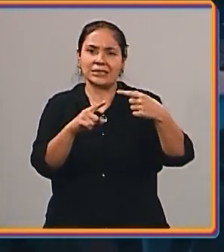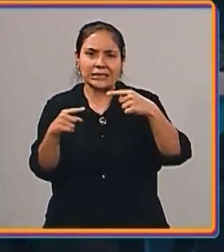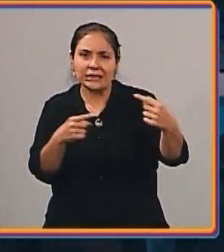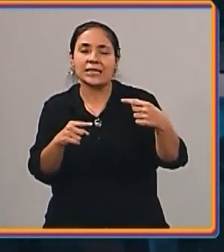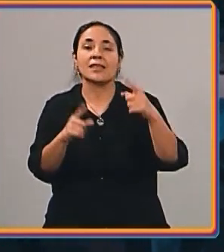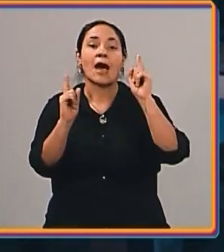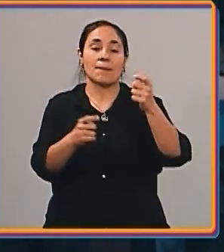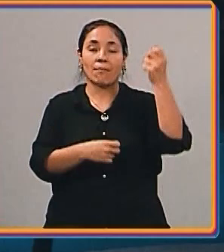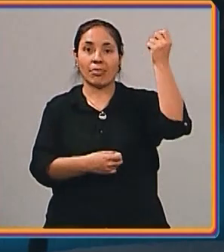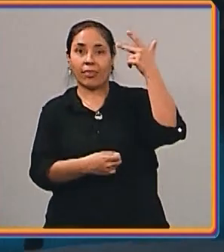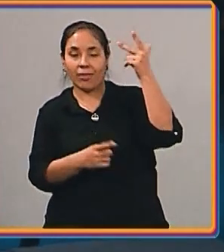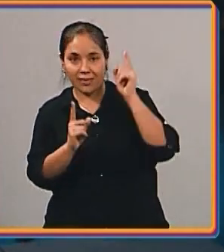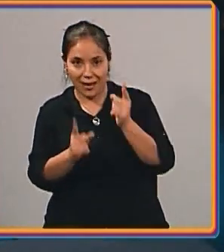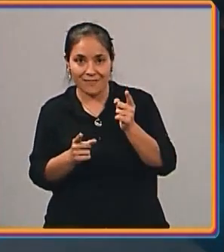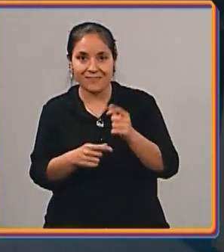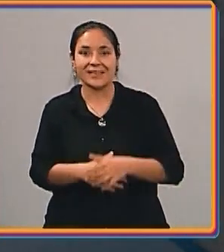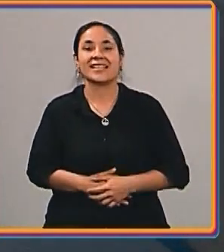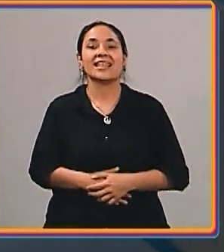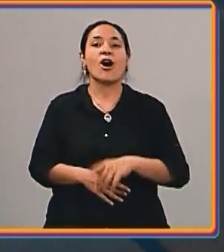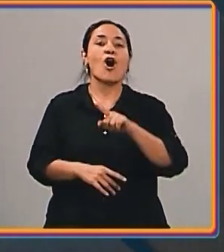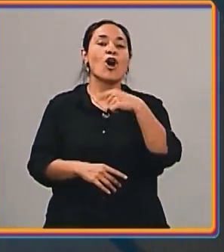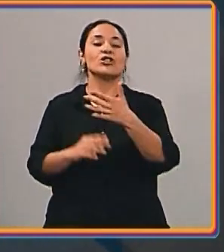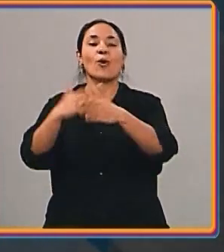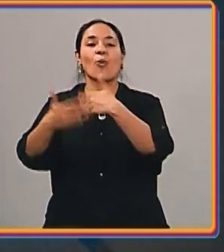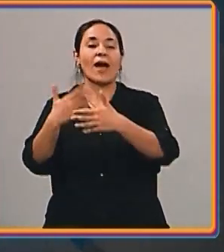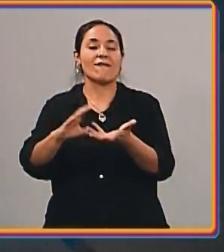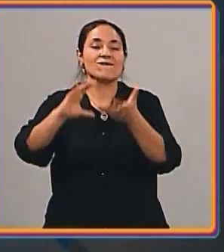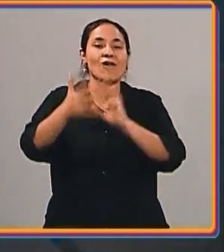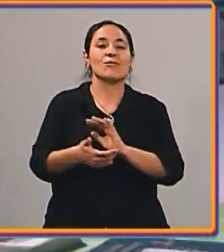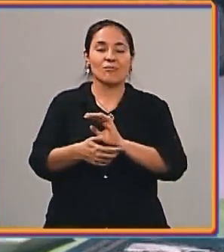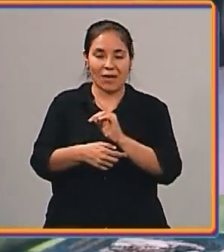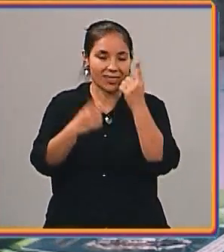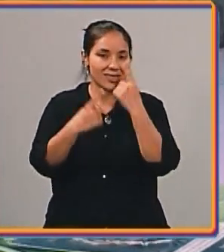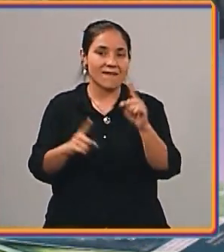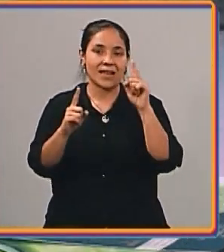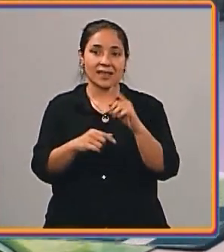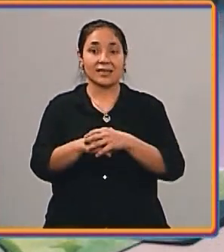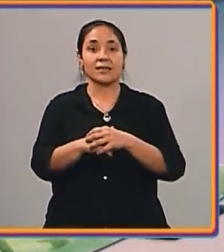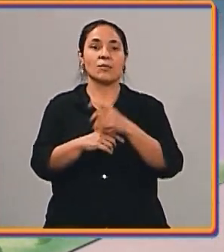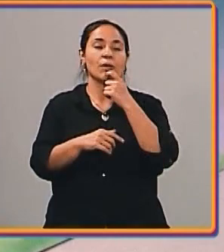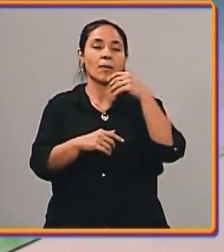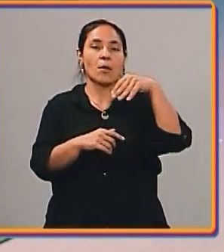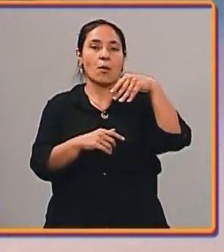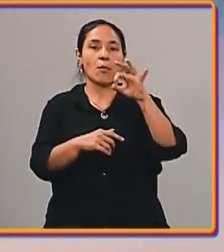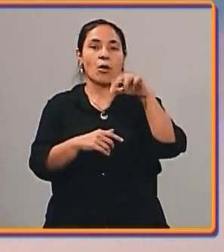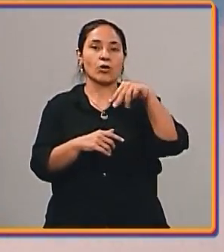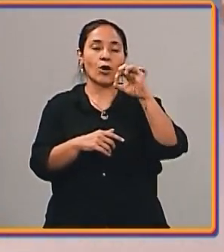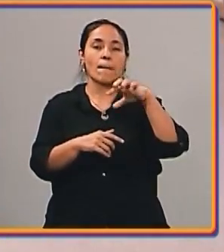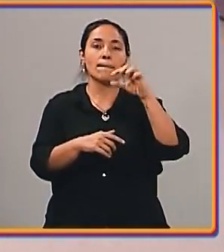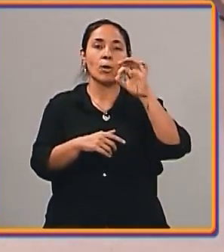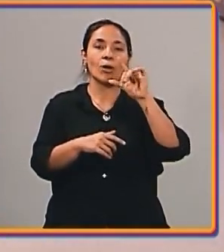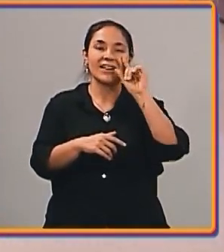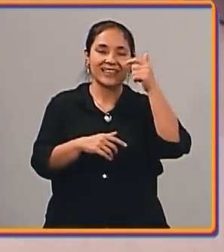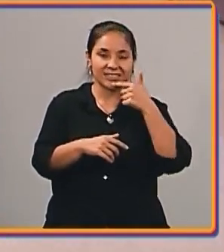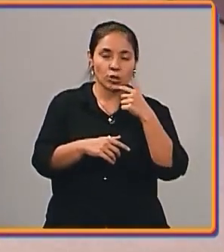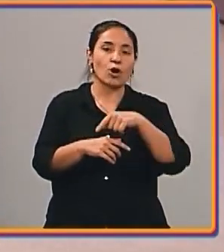juego regidas por el azar. Es por eso que otra escuela de juegos, basada en los primeros juegos modernos como el Monopoly y el Tej,